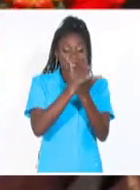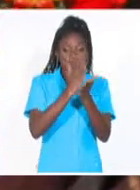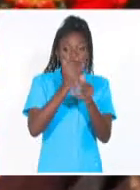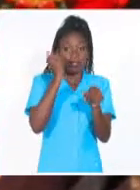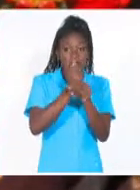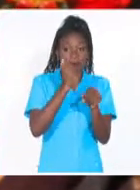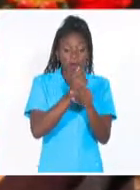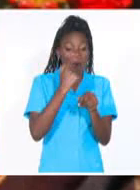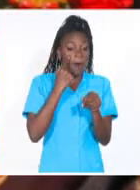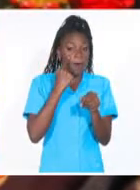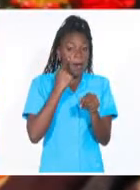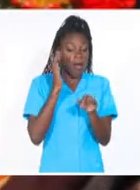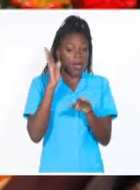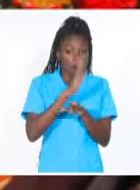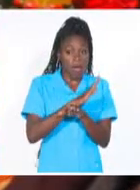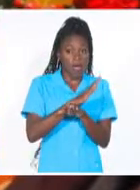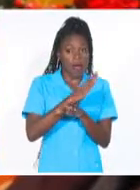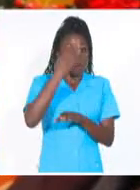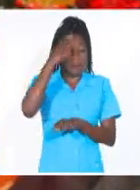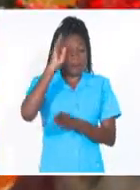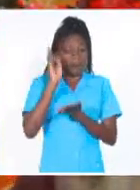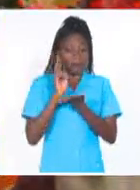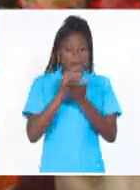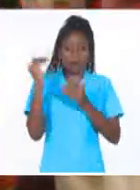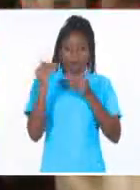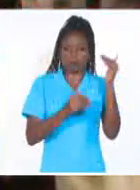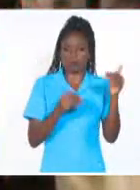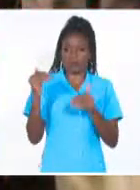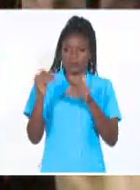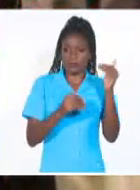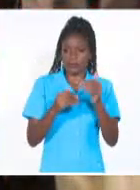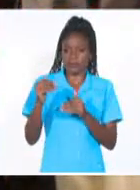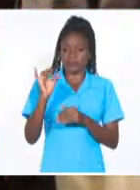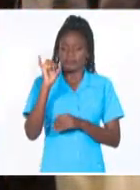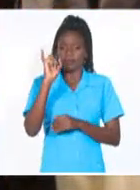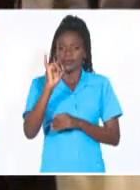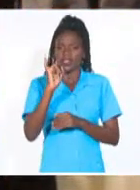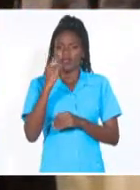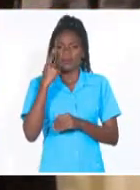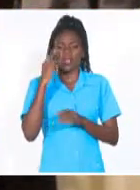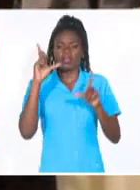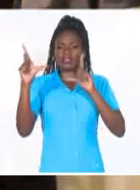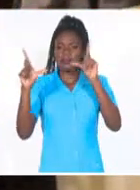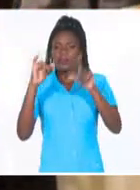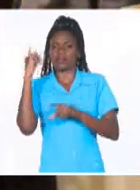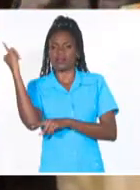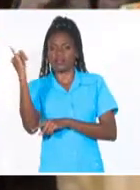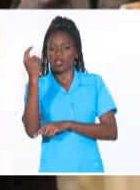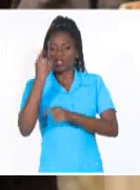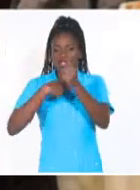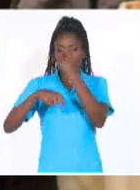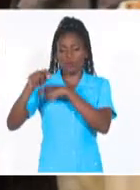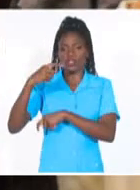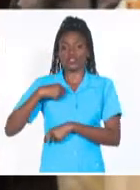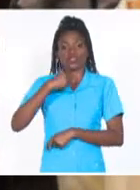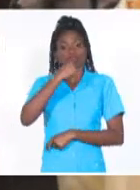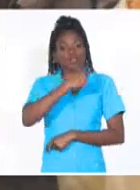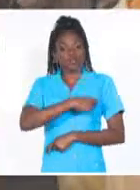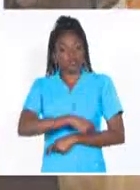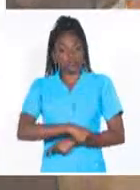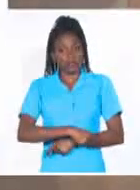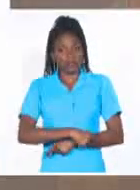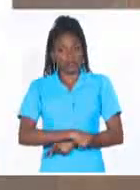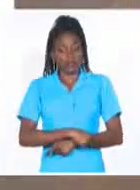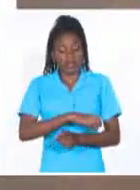la estancia de Marrero Cruz, que incluye la participación en la sexta Exposición Internacional de Importaciones de China, relevante escenario a